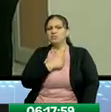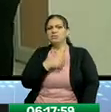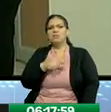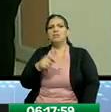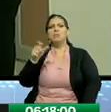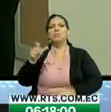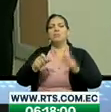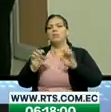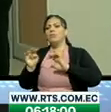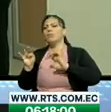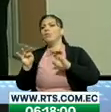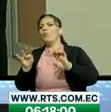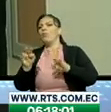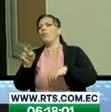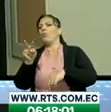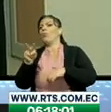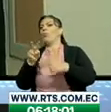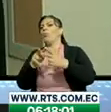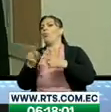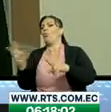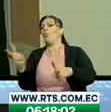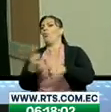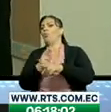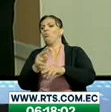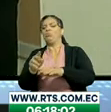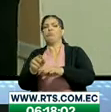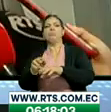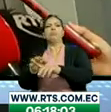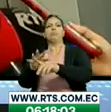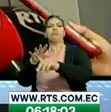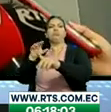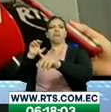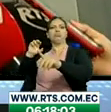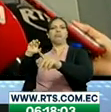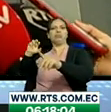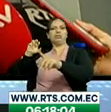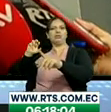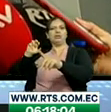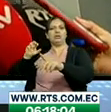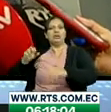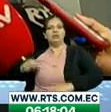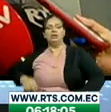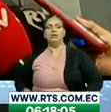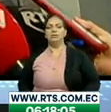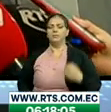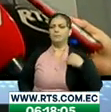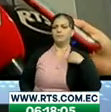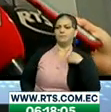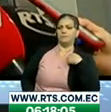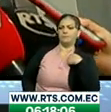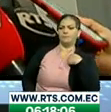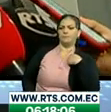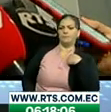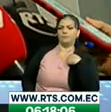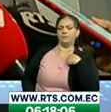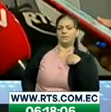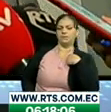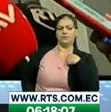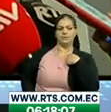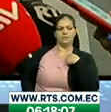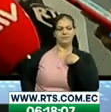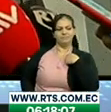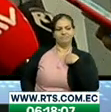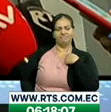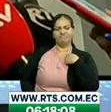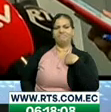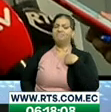Imagínate tú. Porque decían, ya saben lo que yo hice. O sea, que la otra chica se le abría. O sea, sin... Pero una chica que está media... Desparpajo,